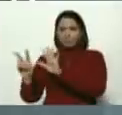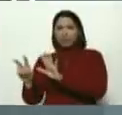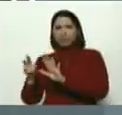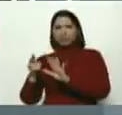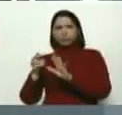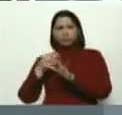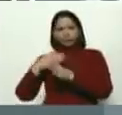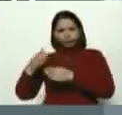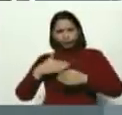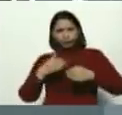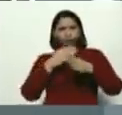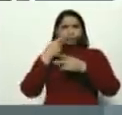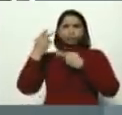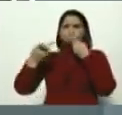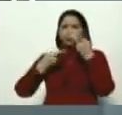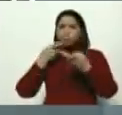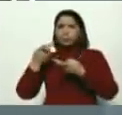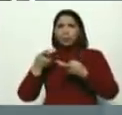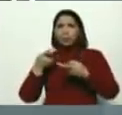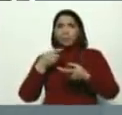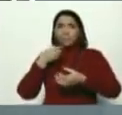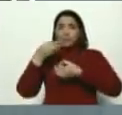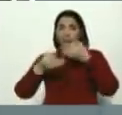compartirlo, estudiarlo.